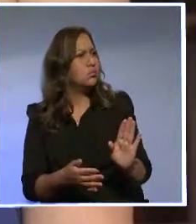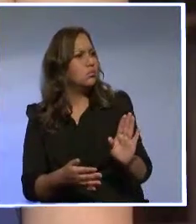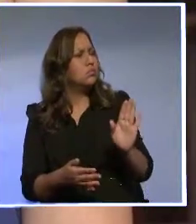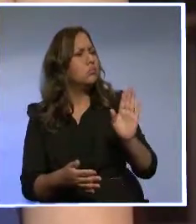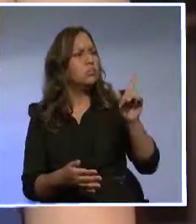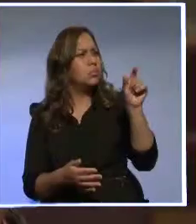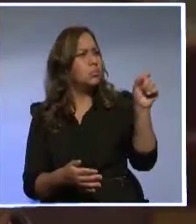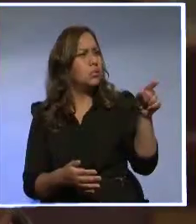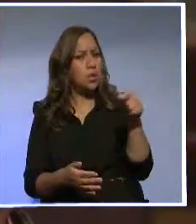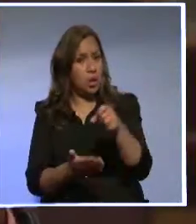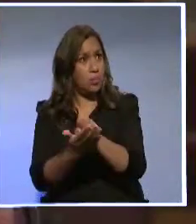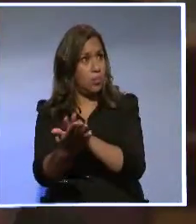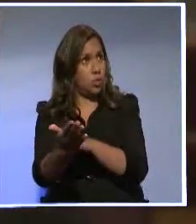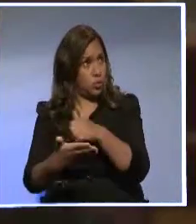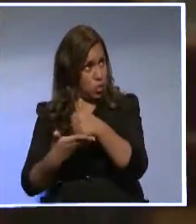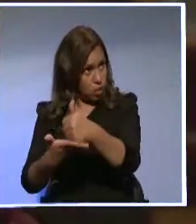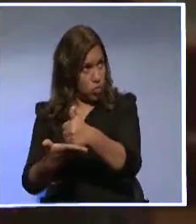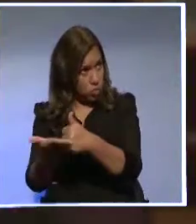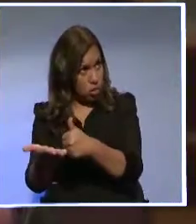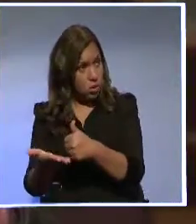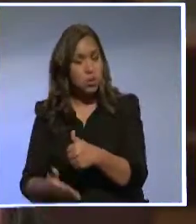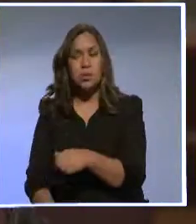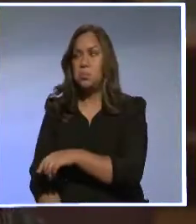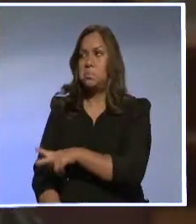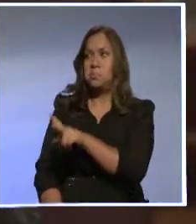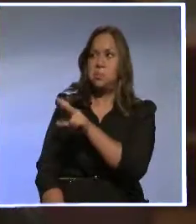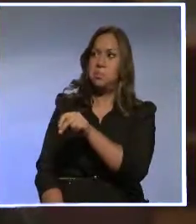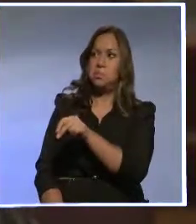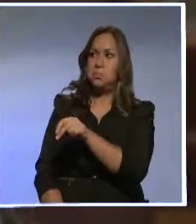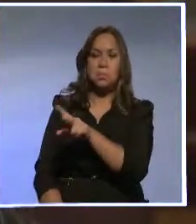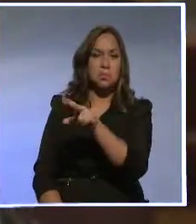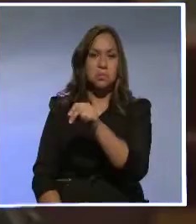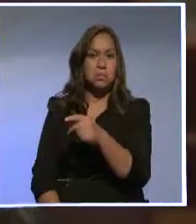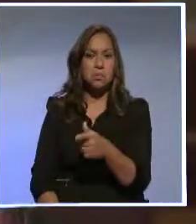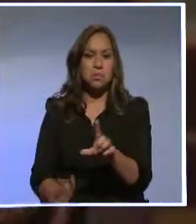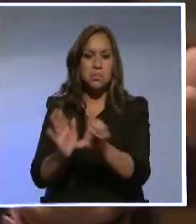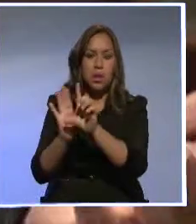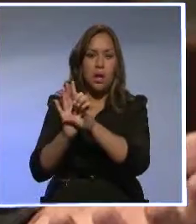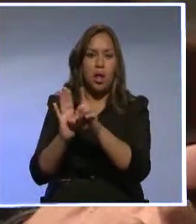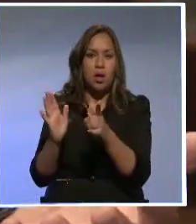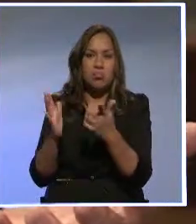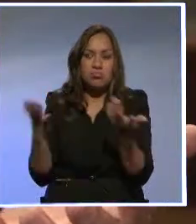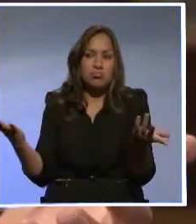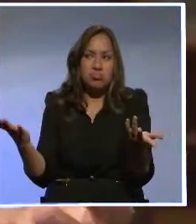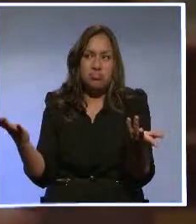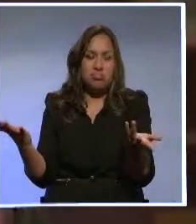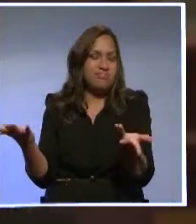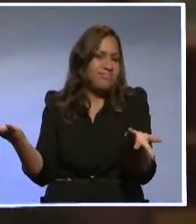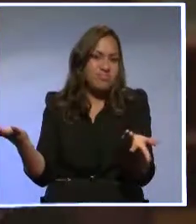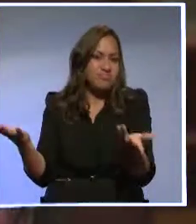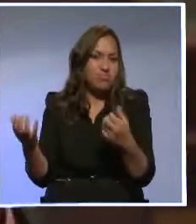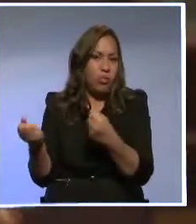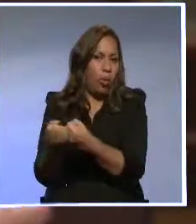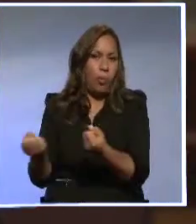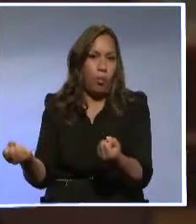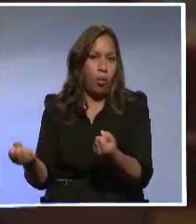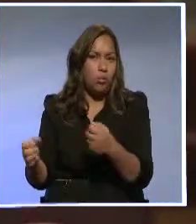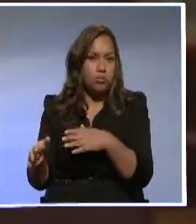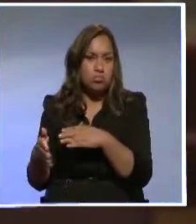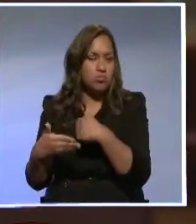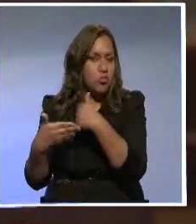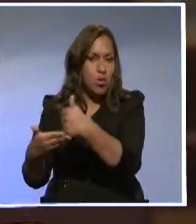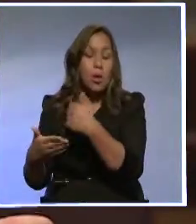definitivamente no es una ley que no no se la ve por ejemplo te pongo el caso de los conocimientos